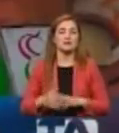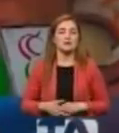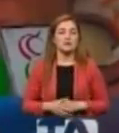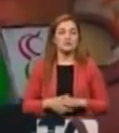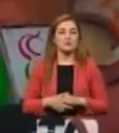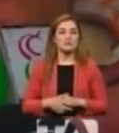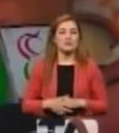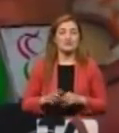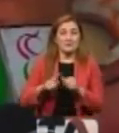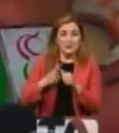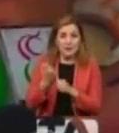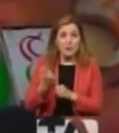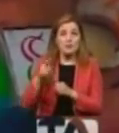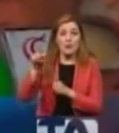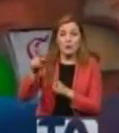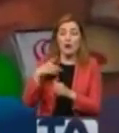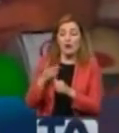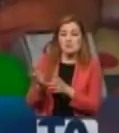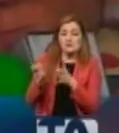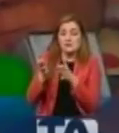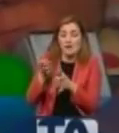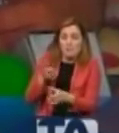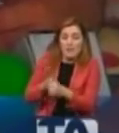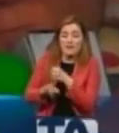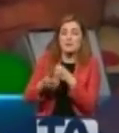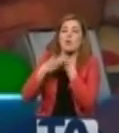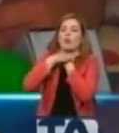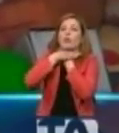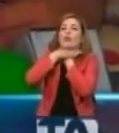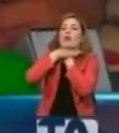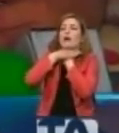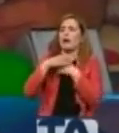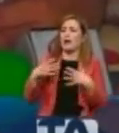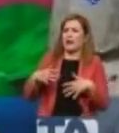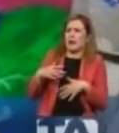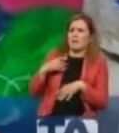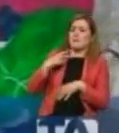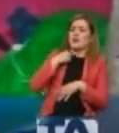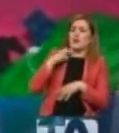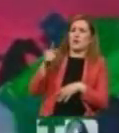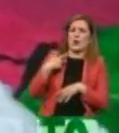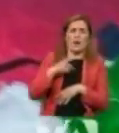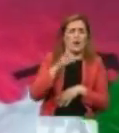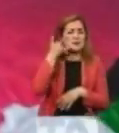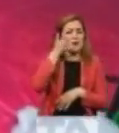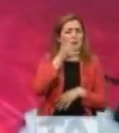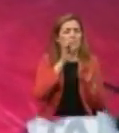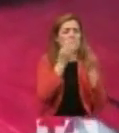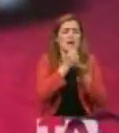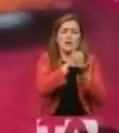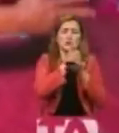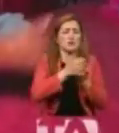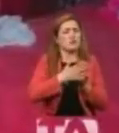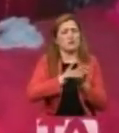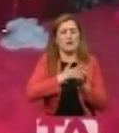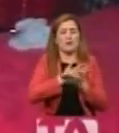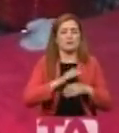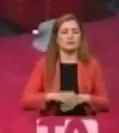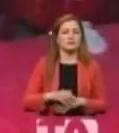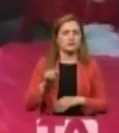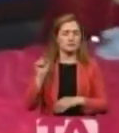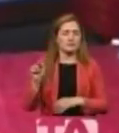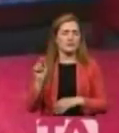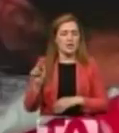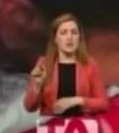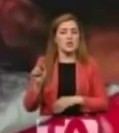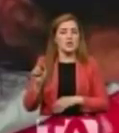Él intentó primero ahorcarme y yo ya en eso llamé a mi familia para que me fueran a ver. Él llegó en son de paz, hasta se acostó junto